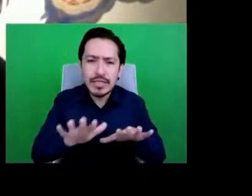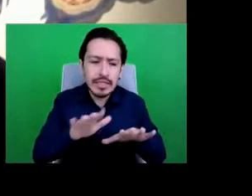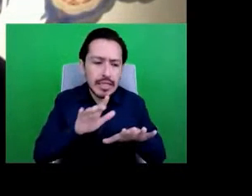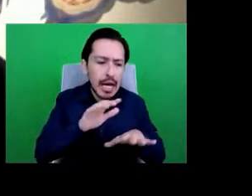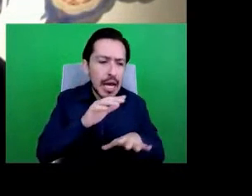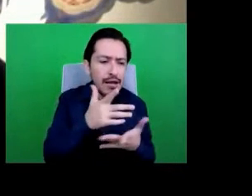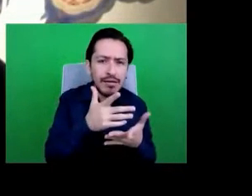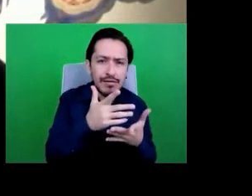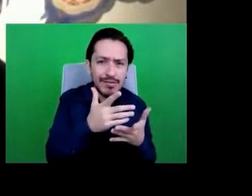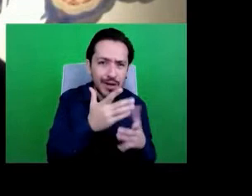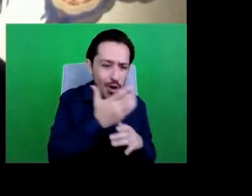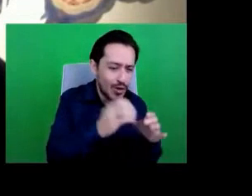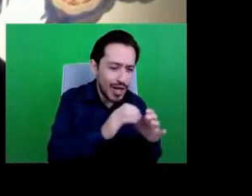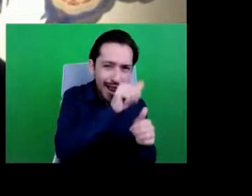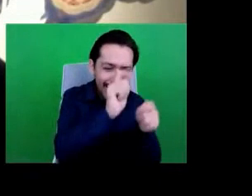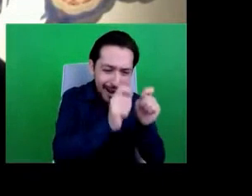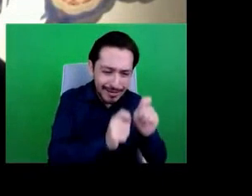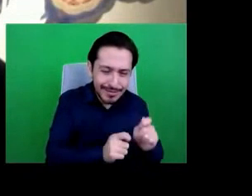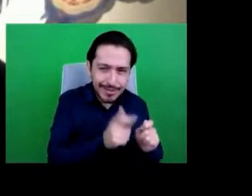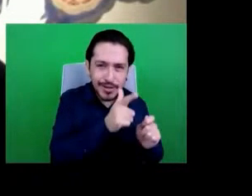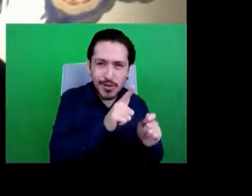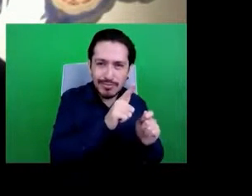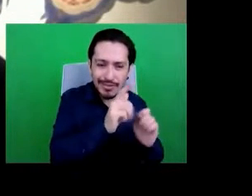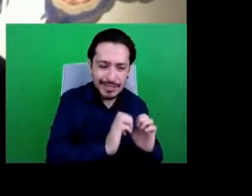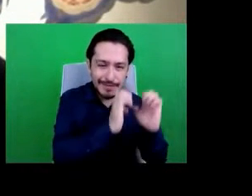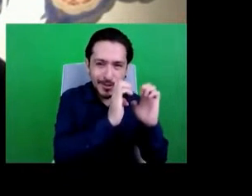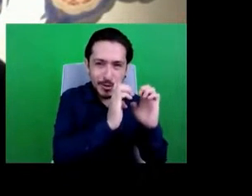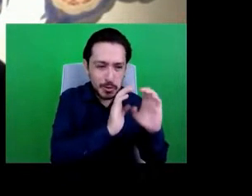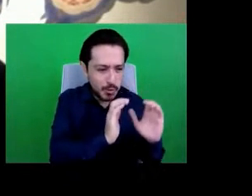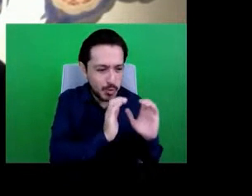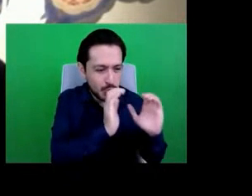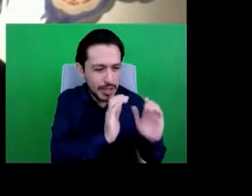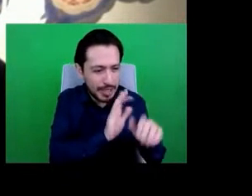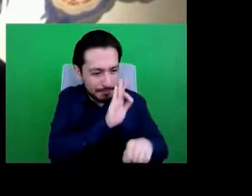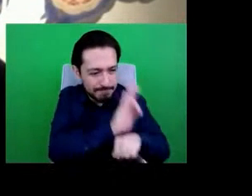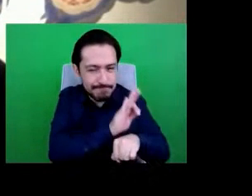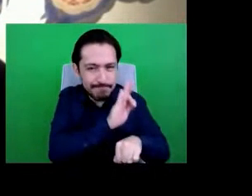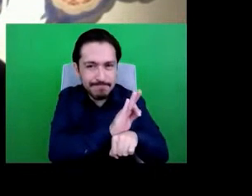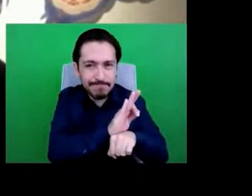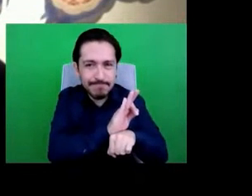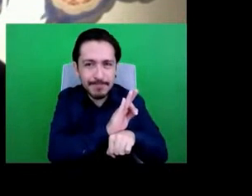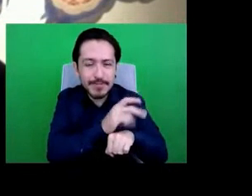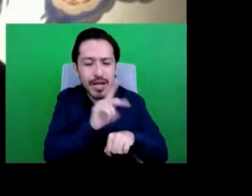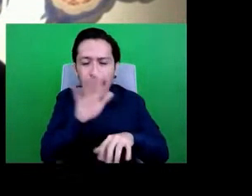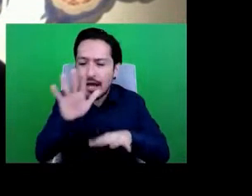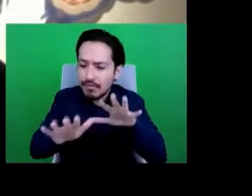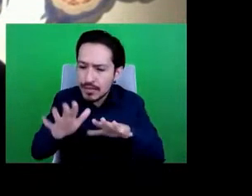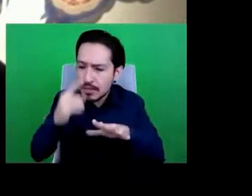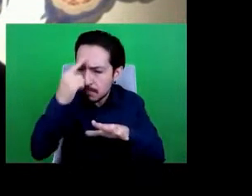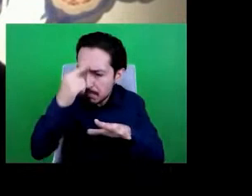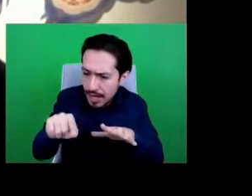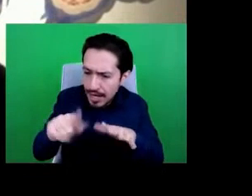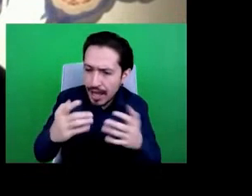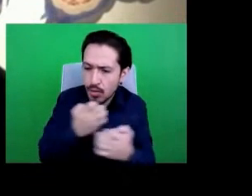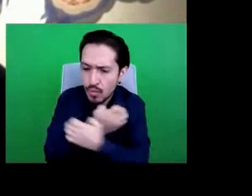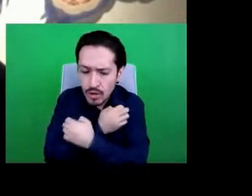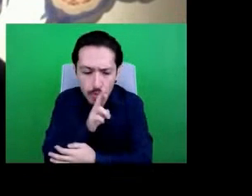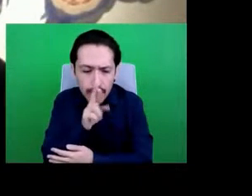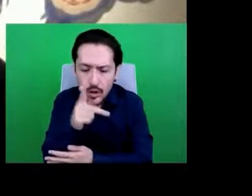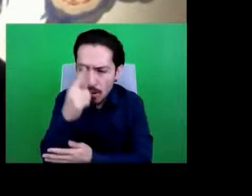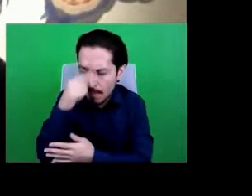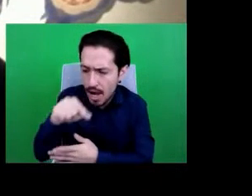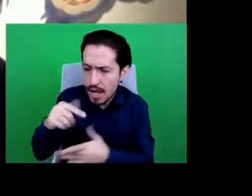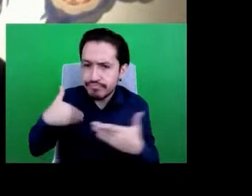el arte tradicional, puede ser para promover el disfrute, para mejorar la educación, o